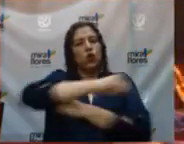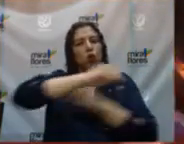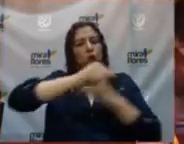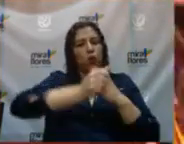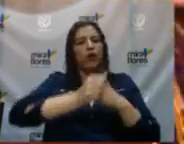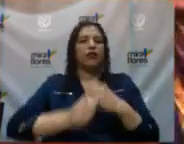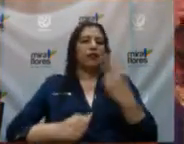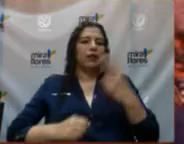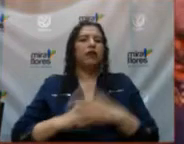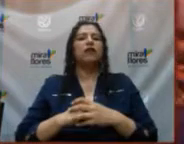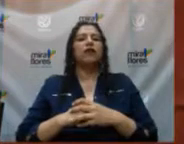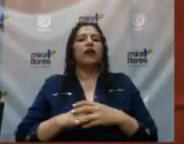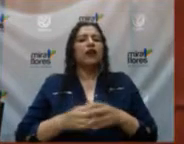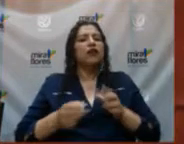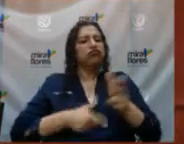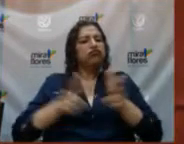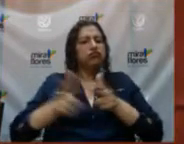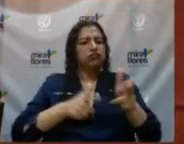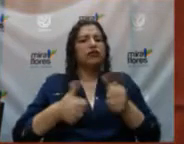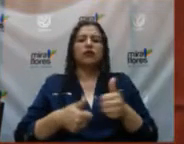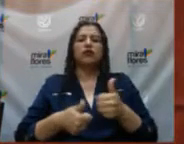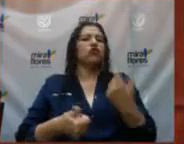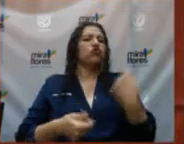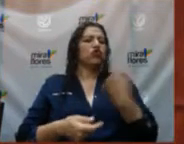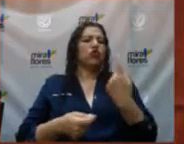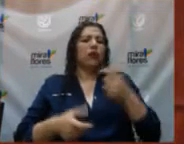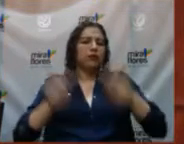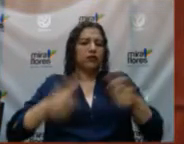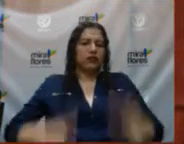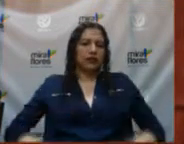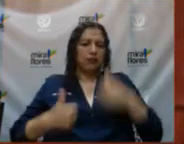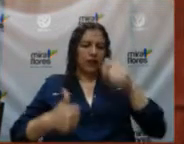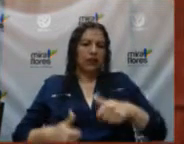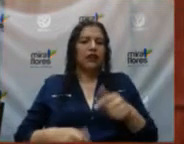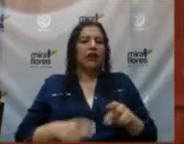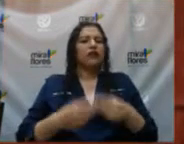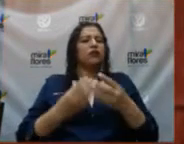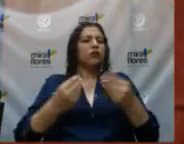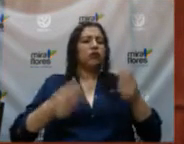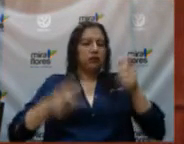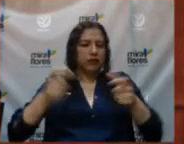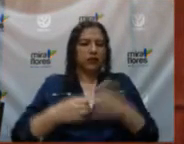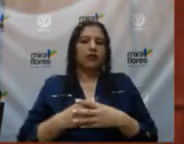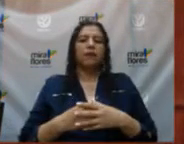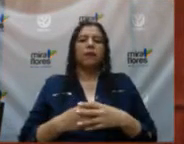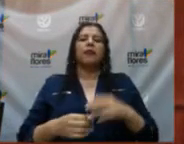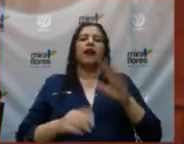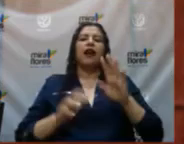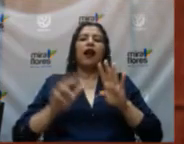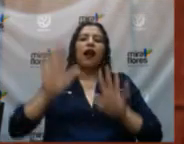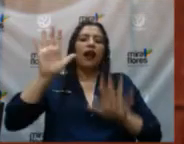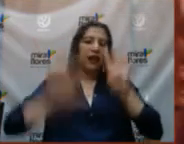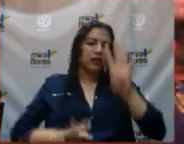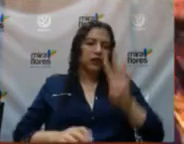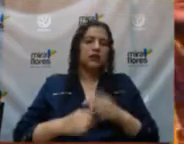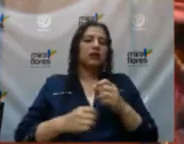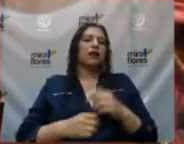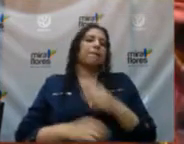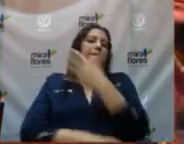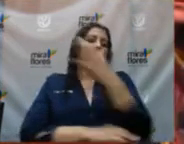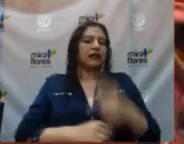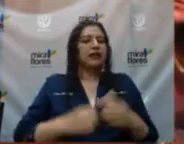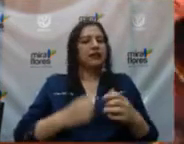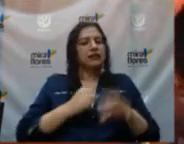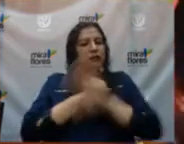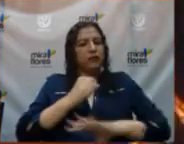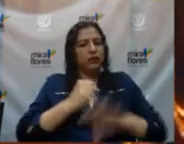tránsito no solo a los miraflorinos sino al ciudadano limeño, almacenes soterrados en 14 parques para apoyo en cualquier sismo o siniestro,